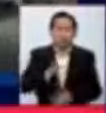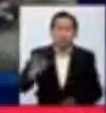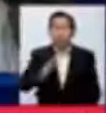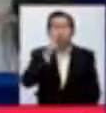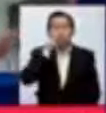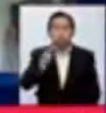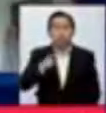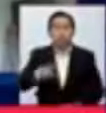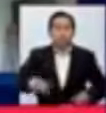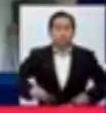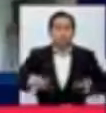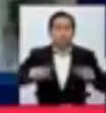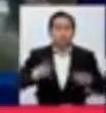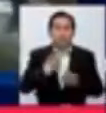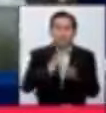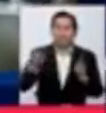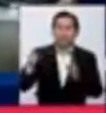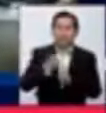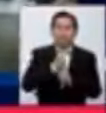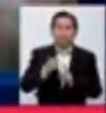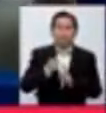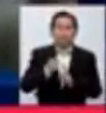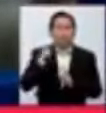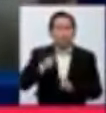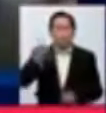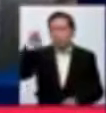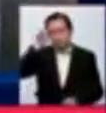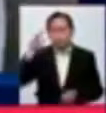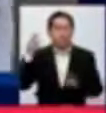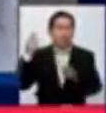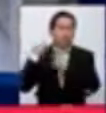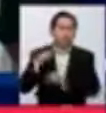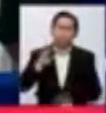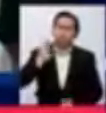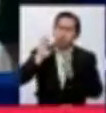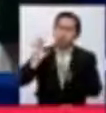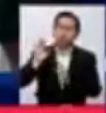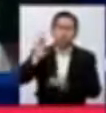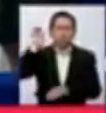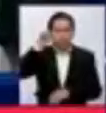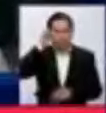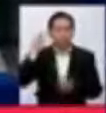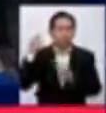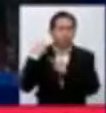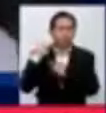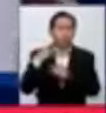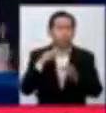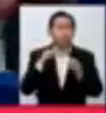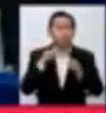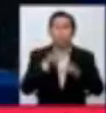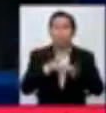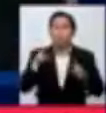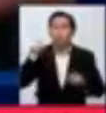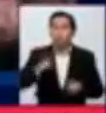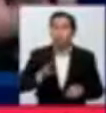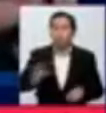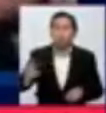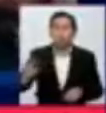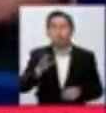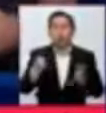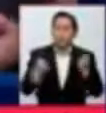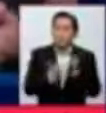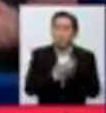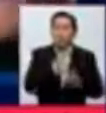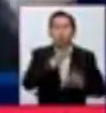mujeres tengamos una vida libre de violencia, siempre va a ser del Estado, siempre es responsabilidad estatal, pero acá necesitamos el aporte, el trabajo